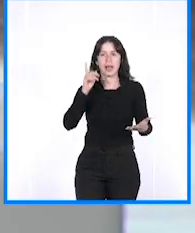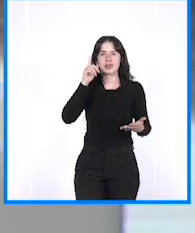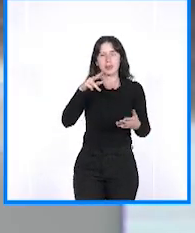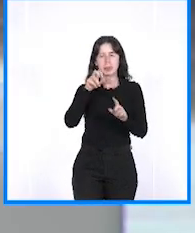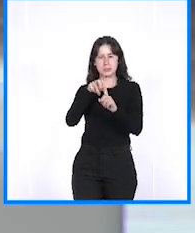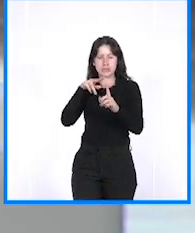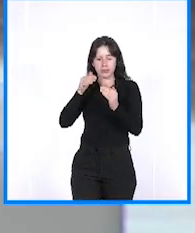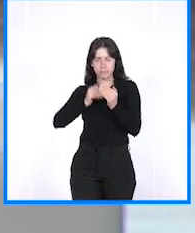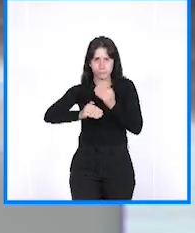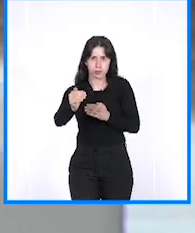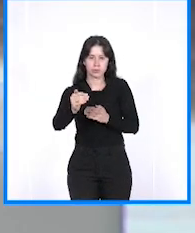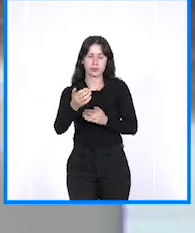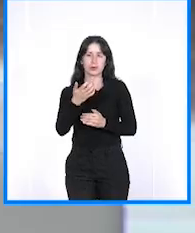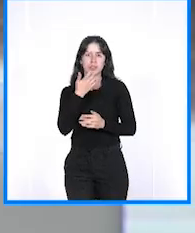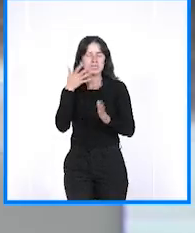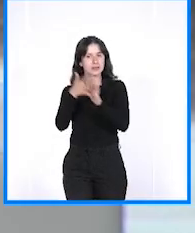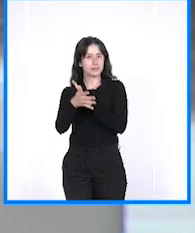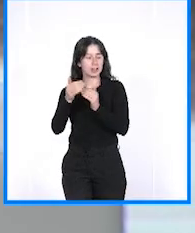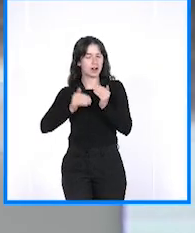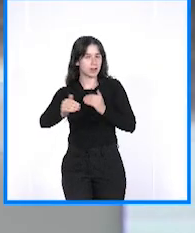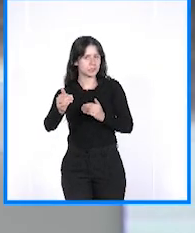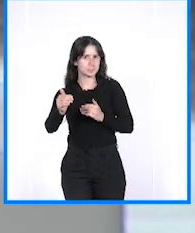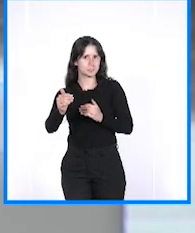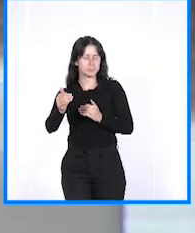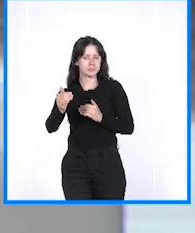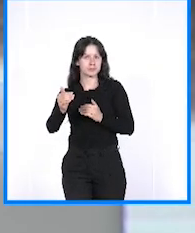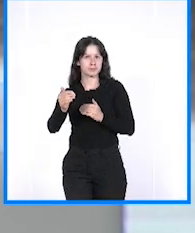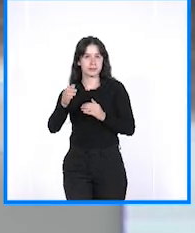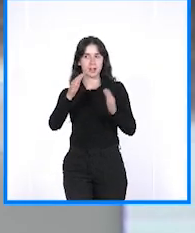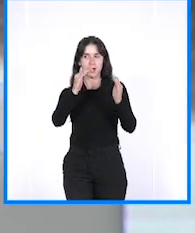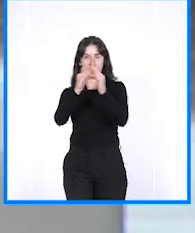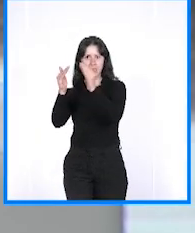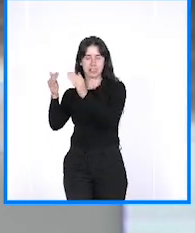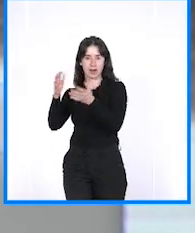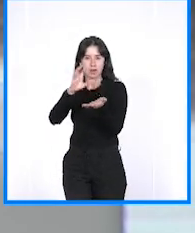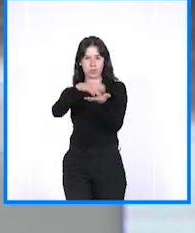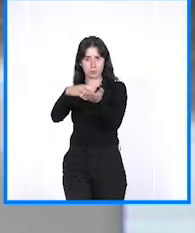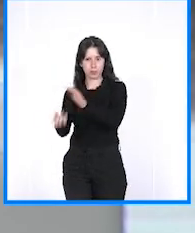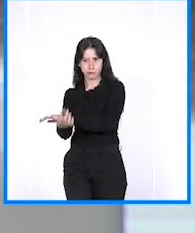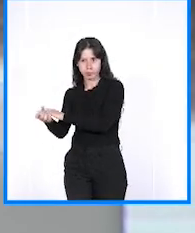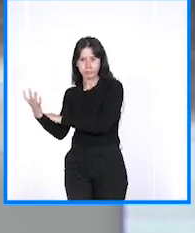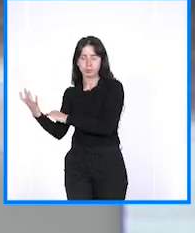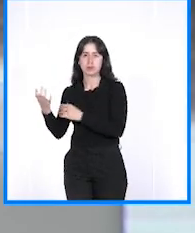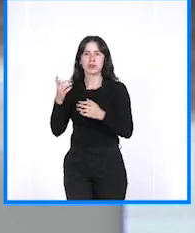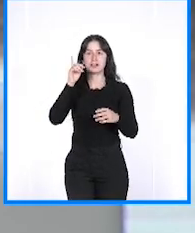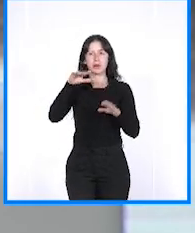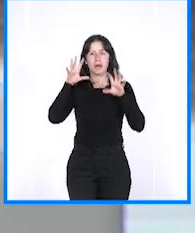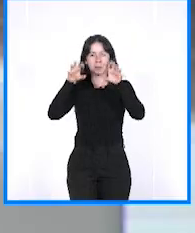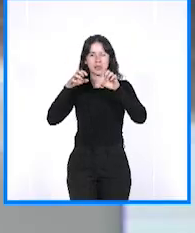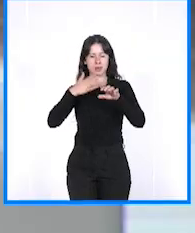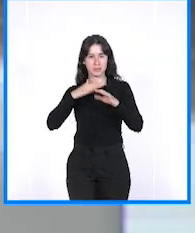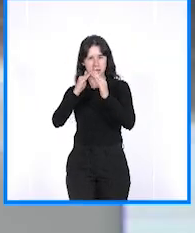futuro el futuro que significa abrir más viviendas seguir incorporando los aprendizajes de mi casa